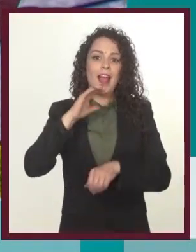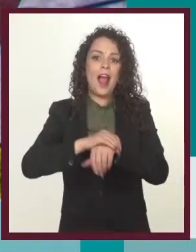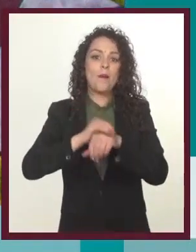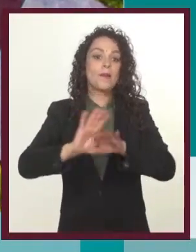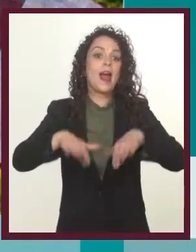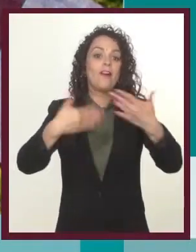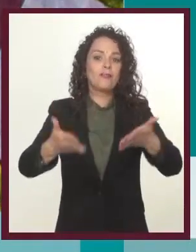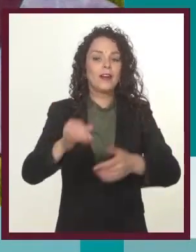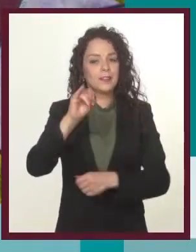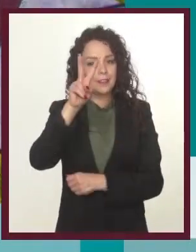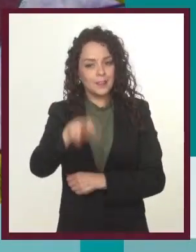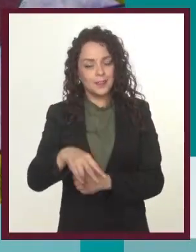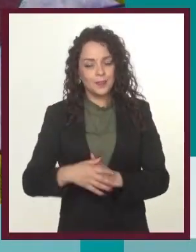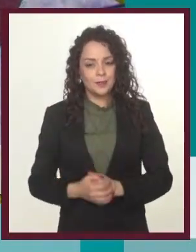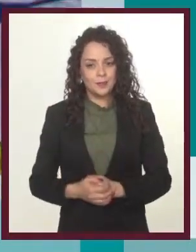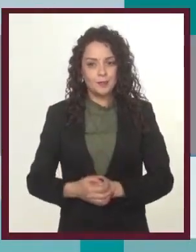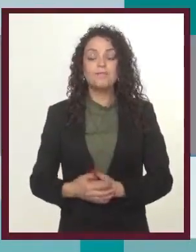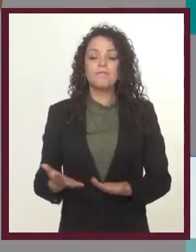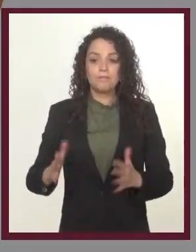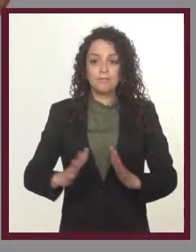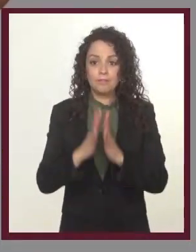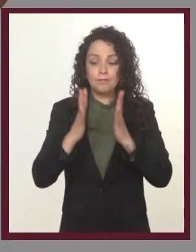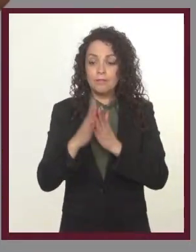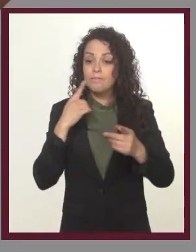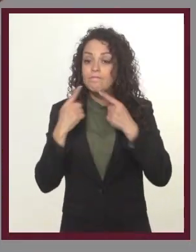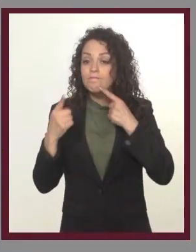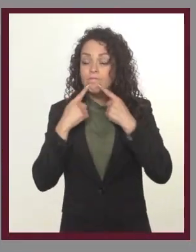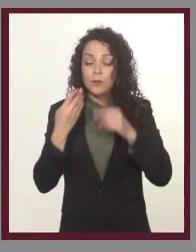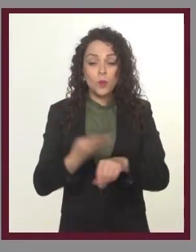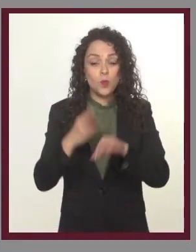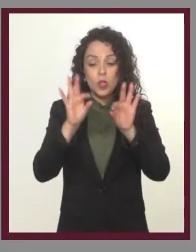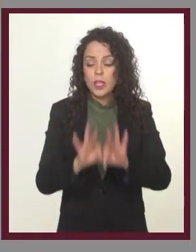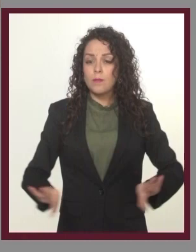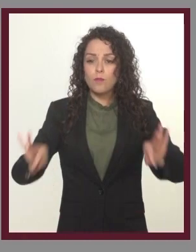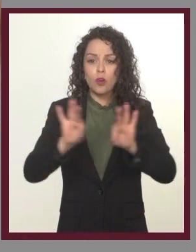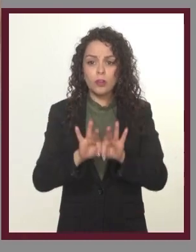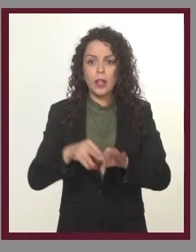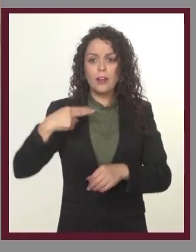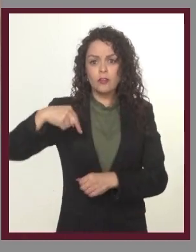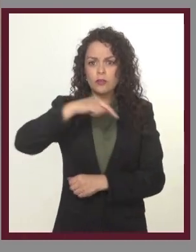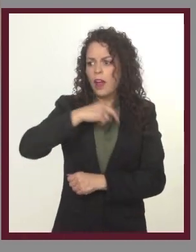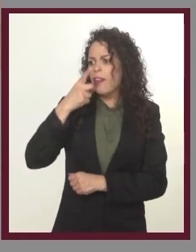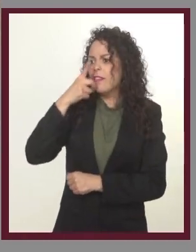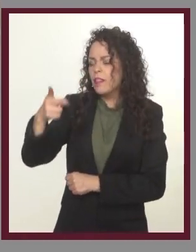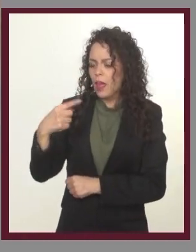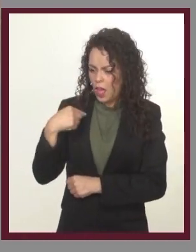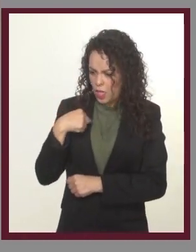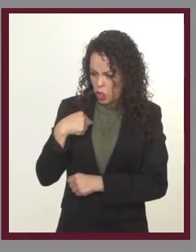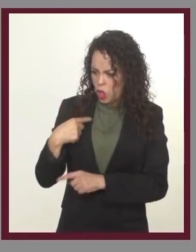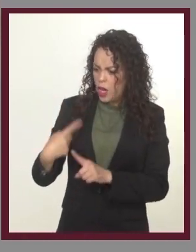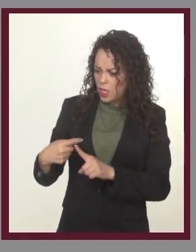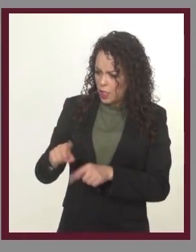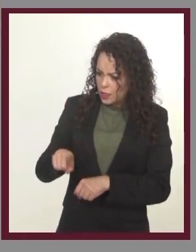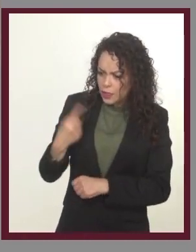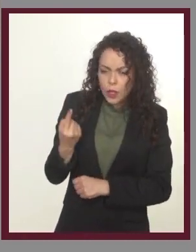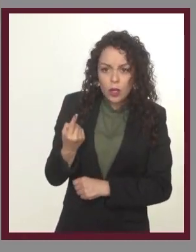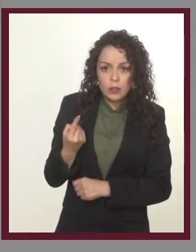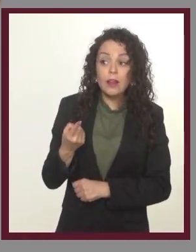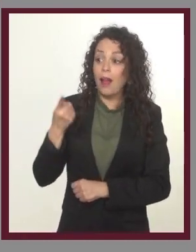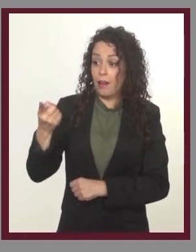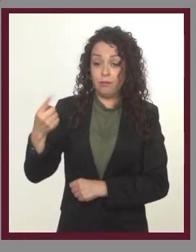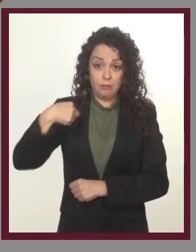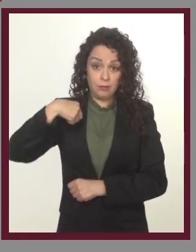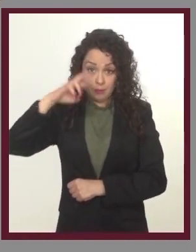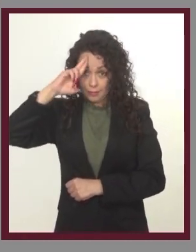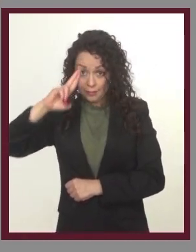hacemos amigos. Y participamos de un diálogo importantísimo en el que decimos a los demás quiénes somos y ellos